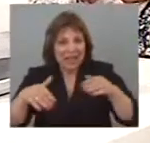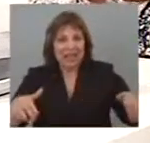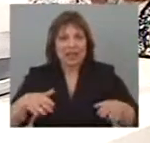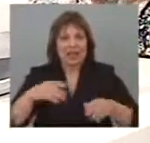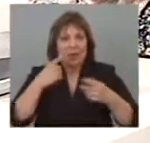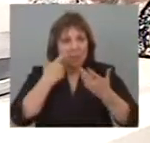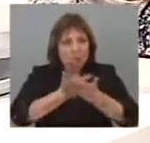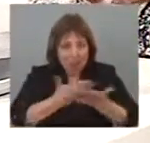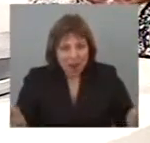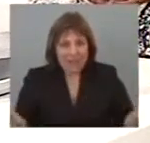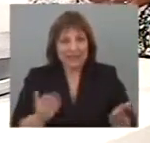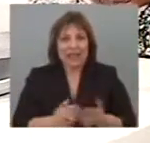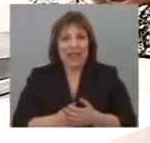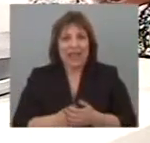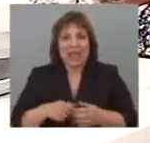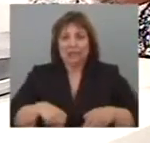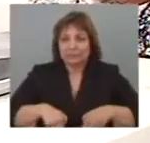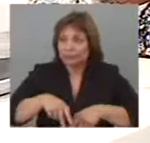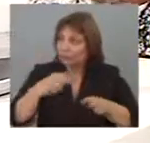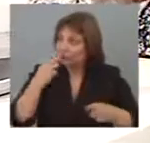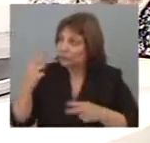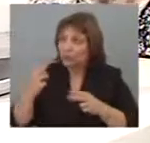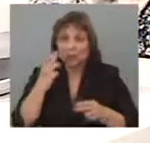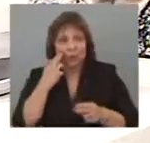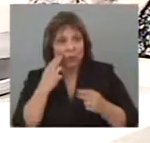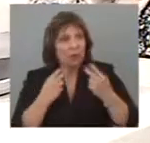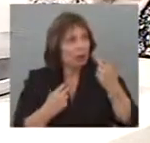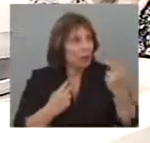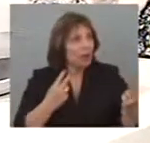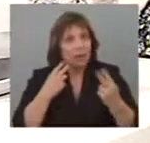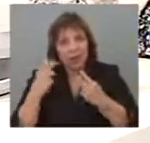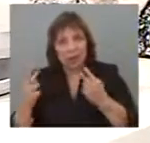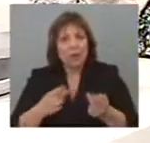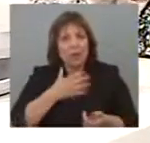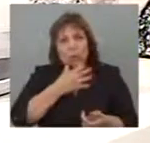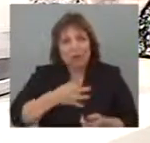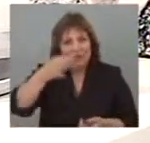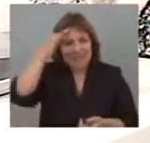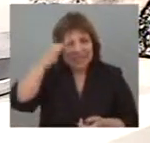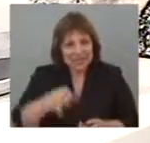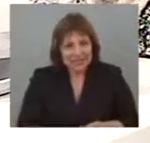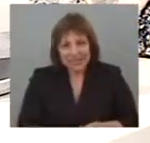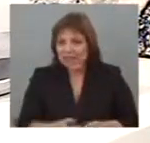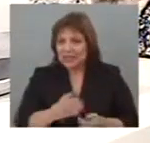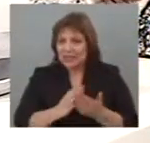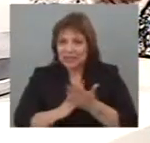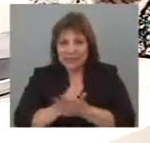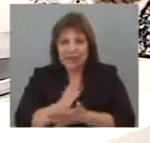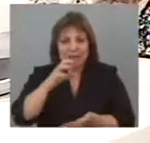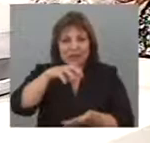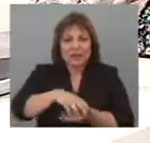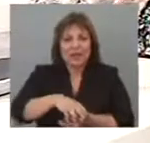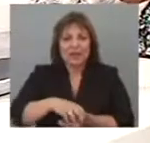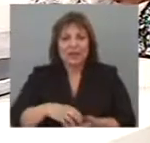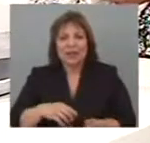escenario público donde la gente transita este problema, como lo vienen haciendo además jueves a jueves, ¿no? Ellas jueves a jueves se instalan en la